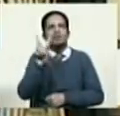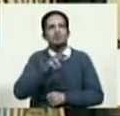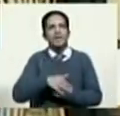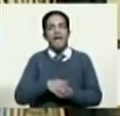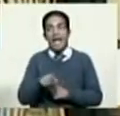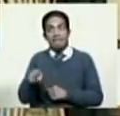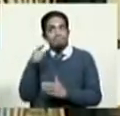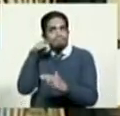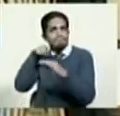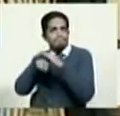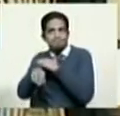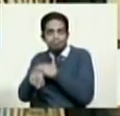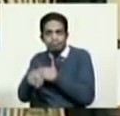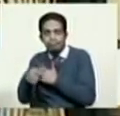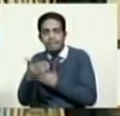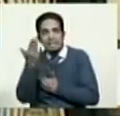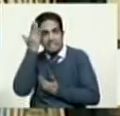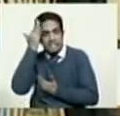todo.